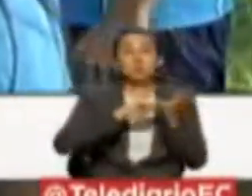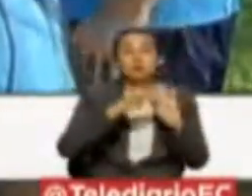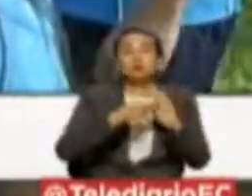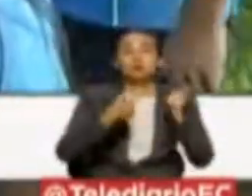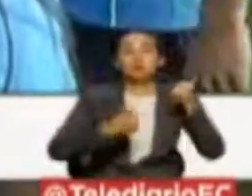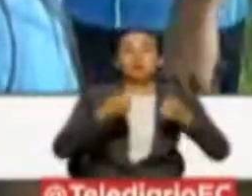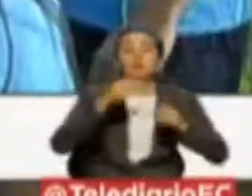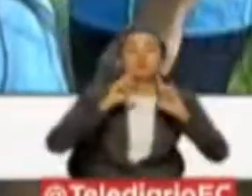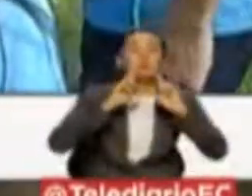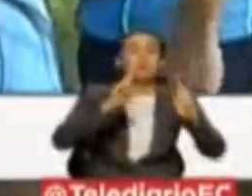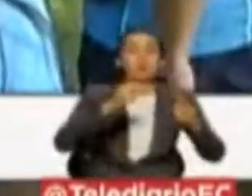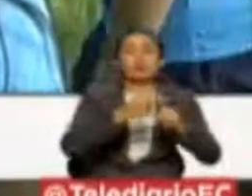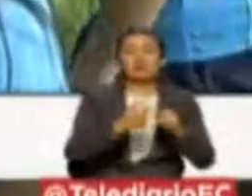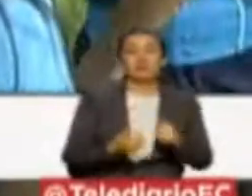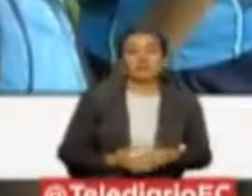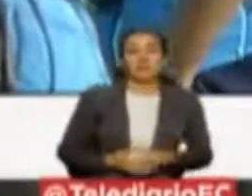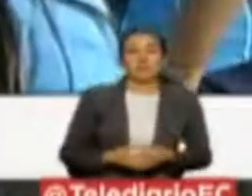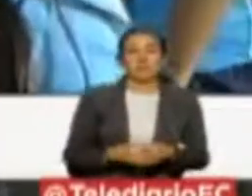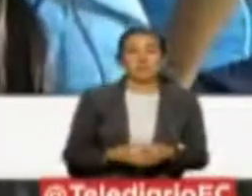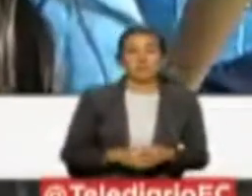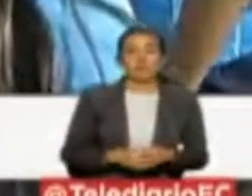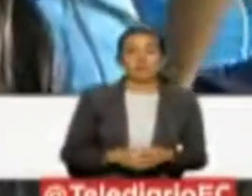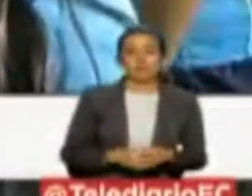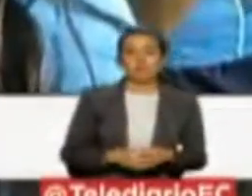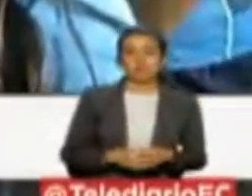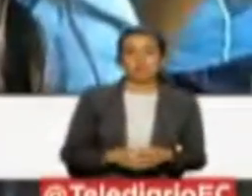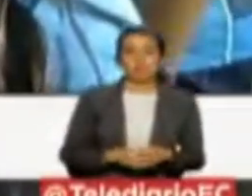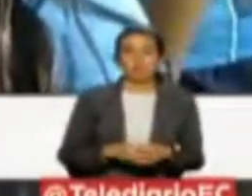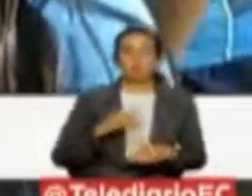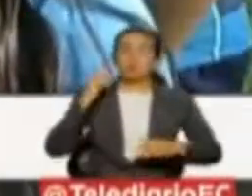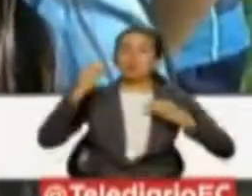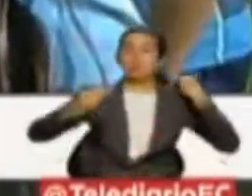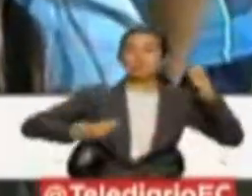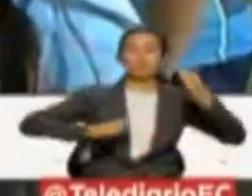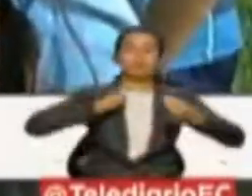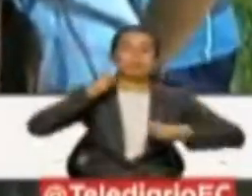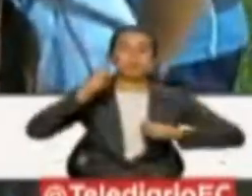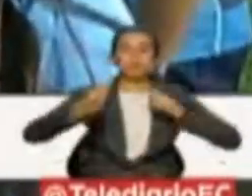el practicar atletismo? Bueno,